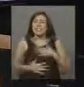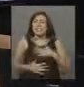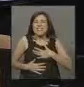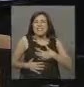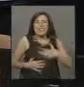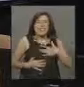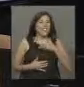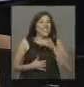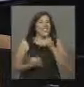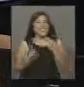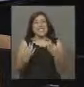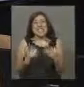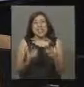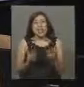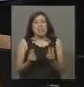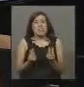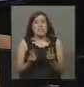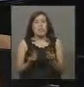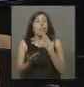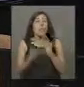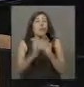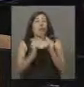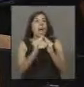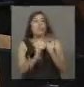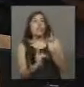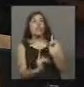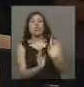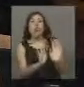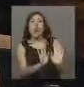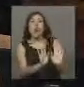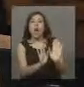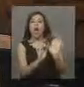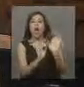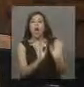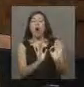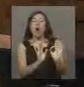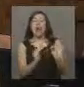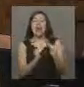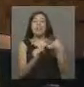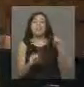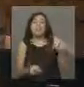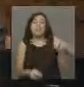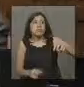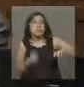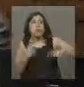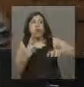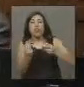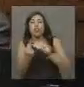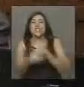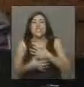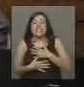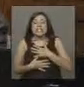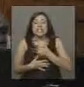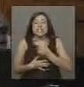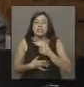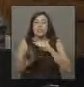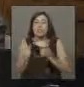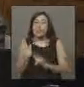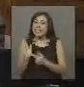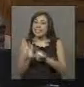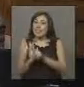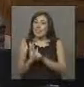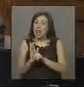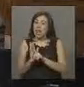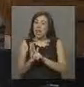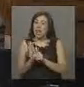inseguridad que experimentan al dejar sus casas solas o en los traslados en sus barrios o en sus comunas. Esta iniciativa de ley para nada